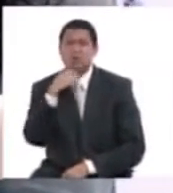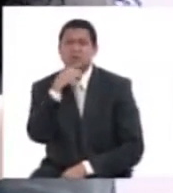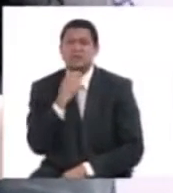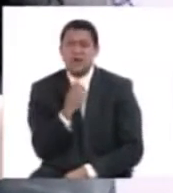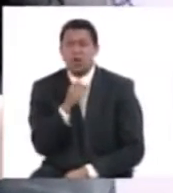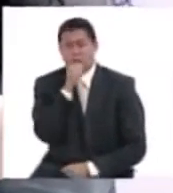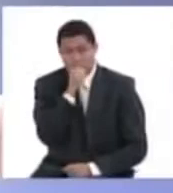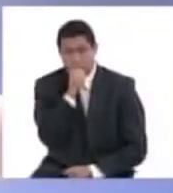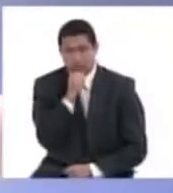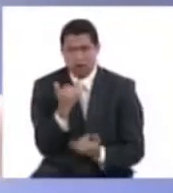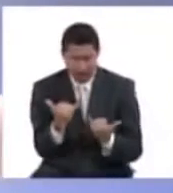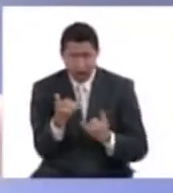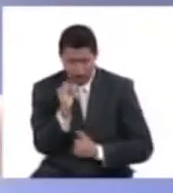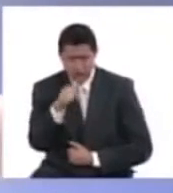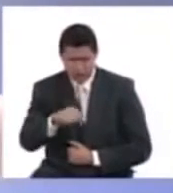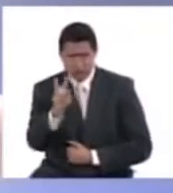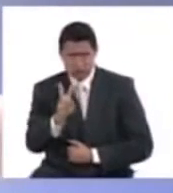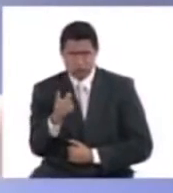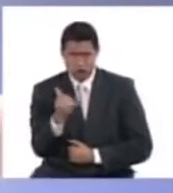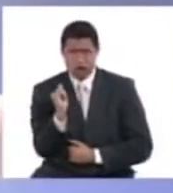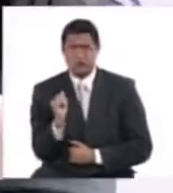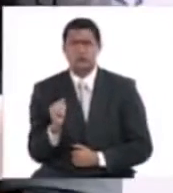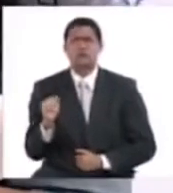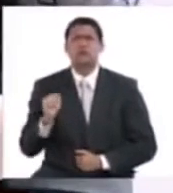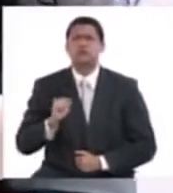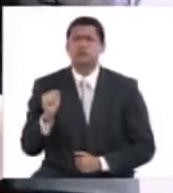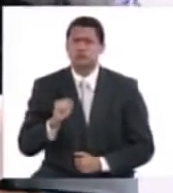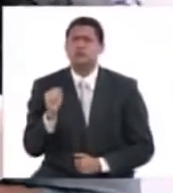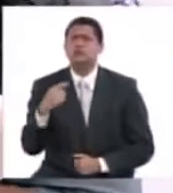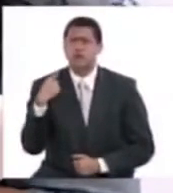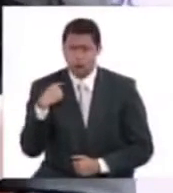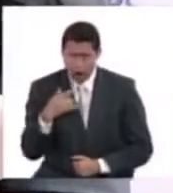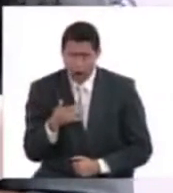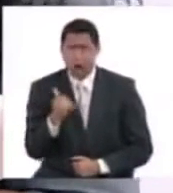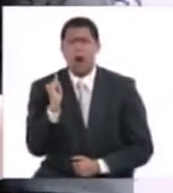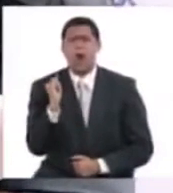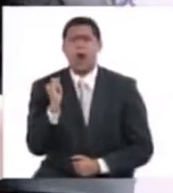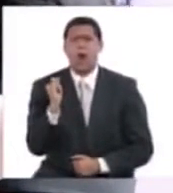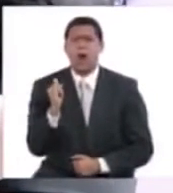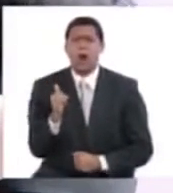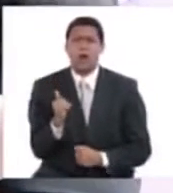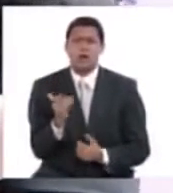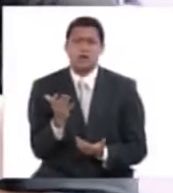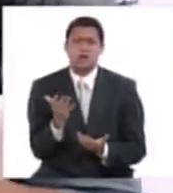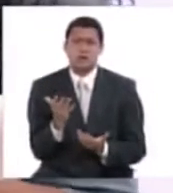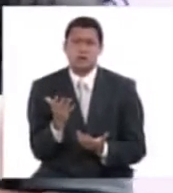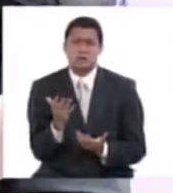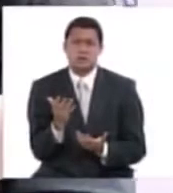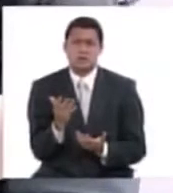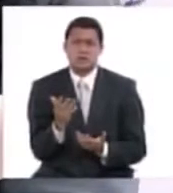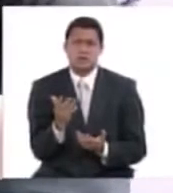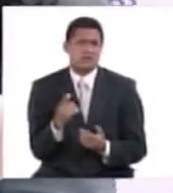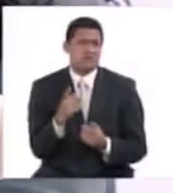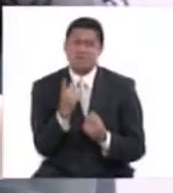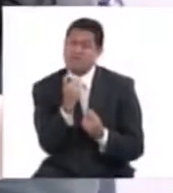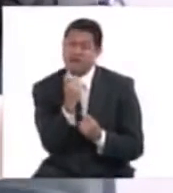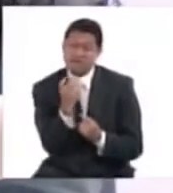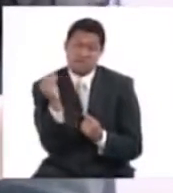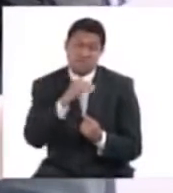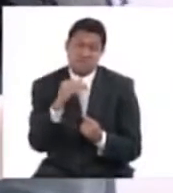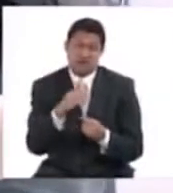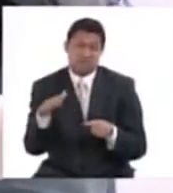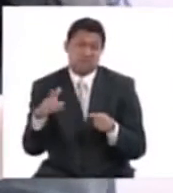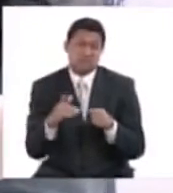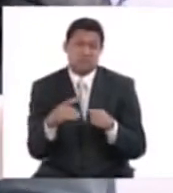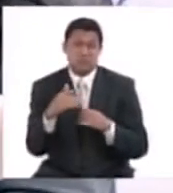tosferina. ¿La tenemos actualmente en nuestro país disponible? La tenemos disponible en cantidades no suficientes, porque de